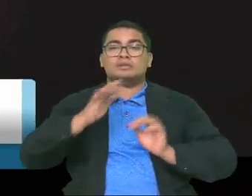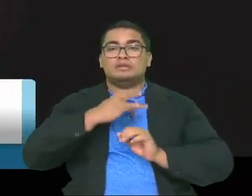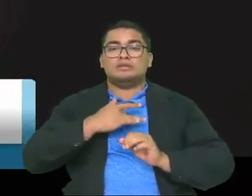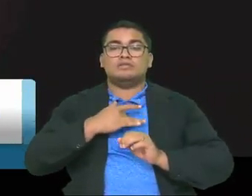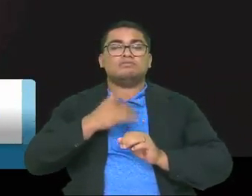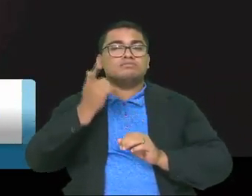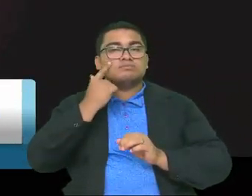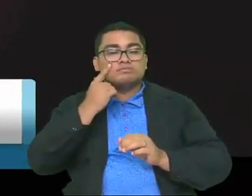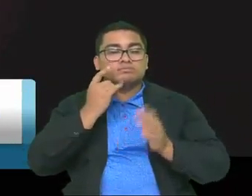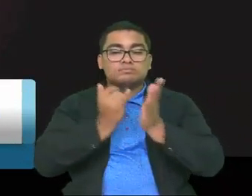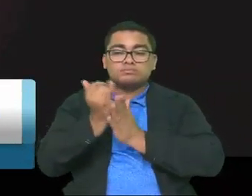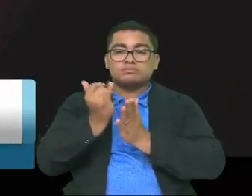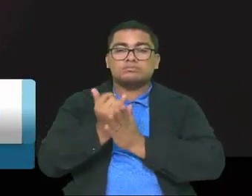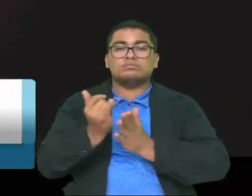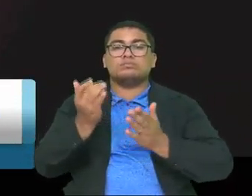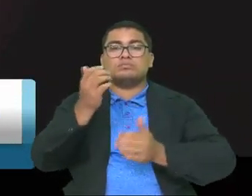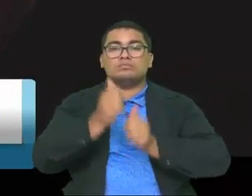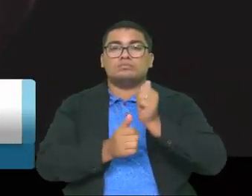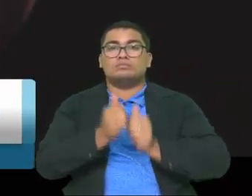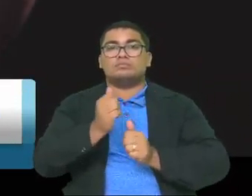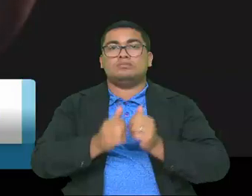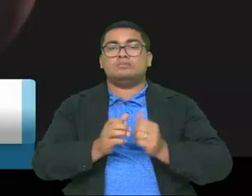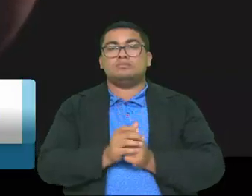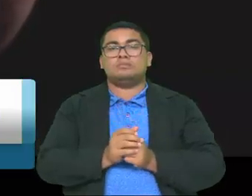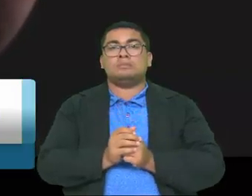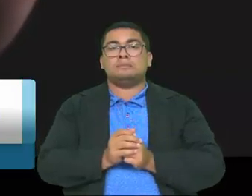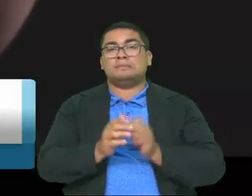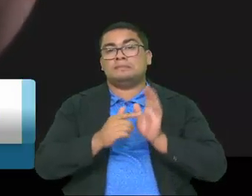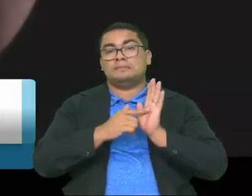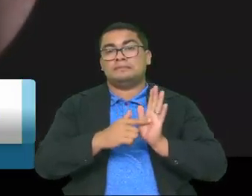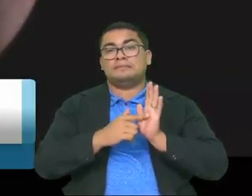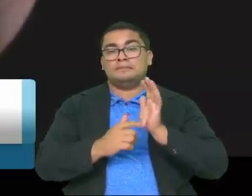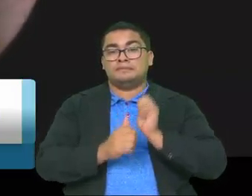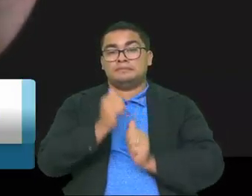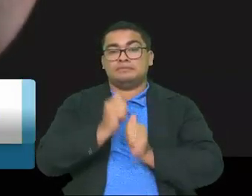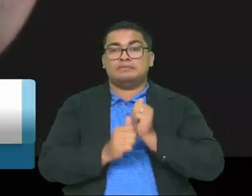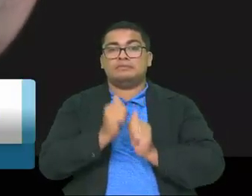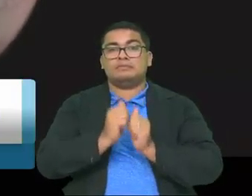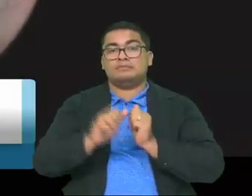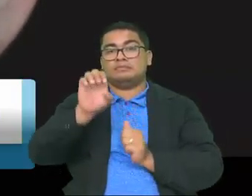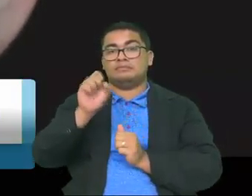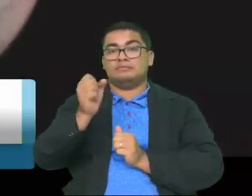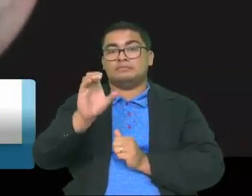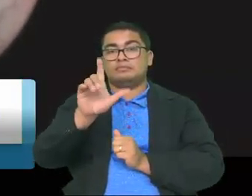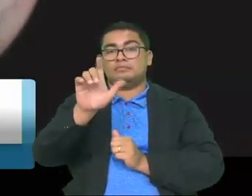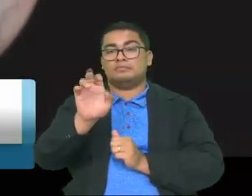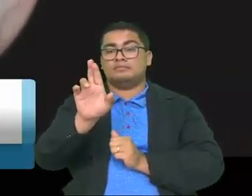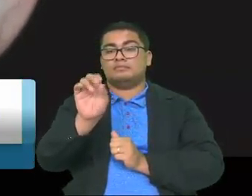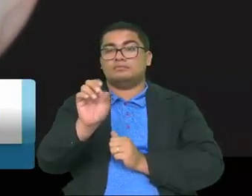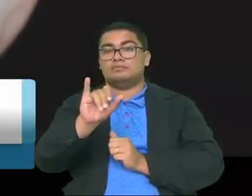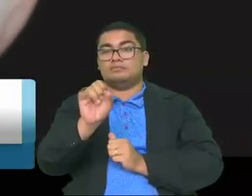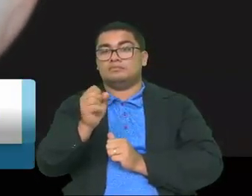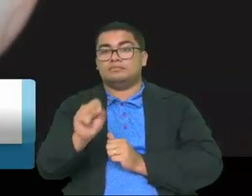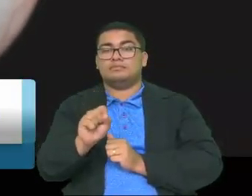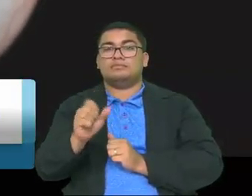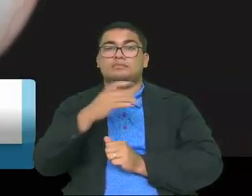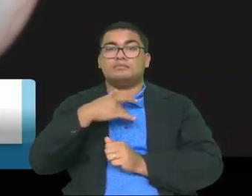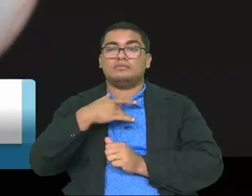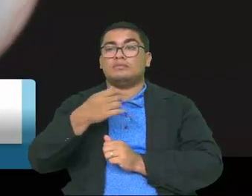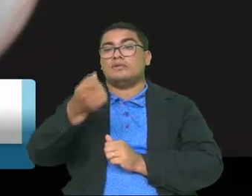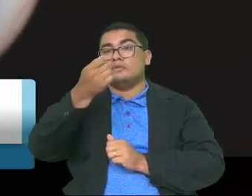yo, esclerosis múltiple, que es con el cual se relaciona de manera más directa, y estos pacientes generalmente van a tener secuelas más marcadas,